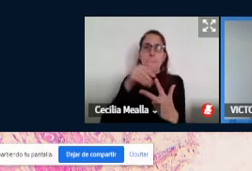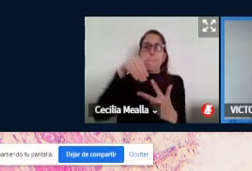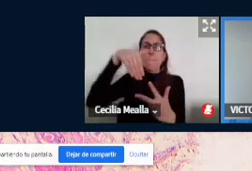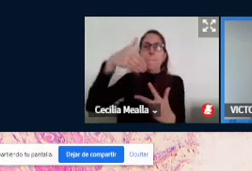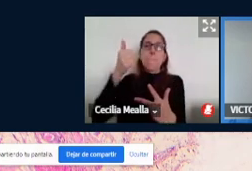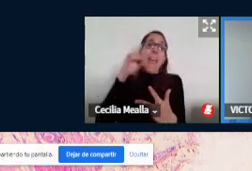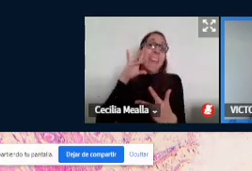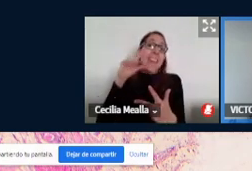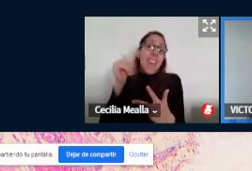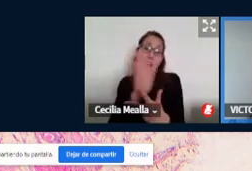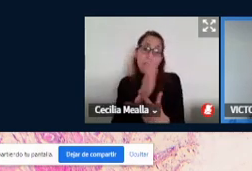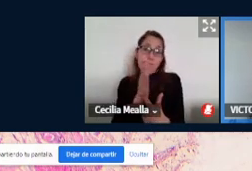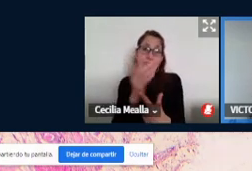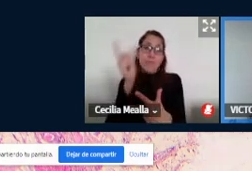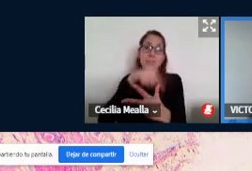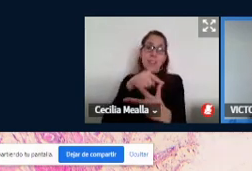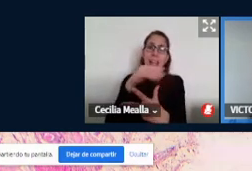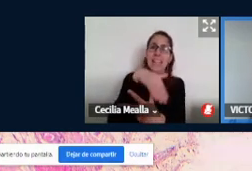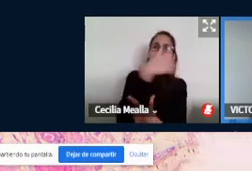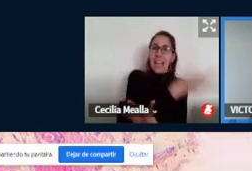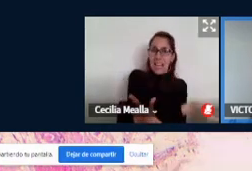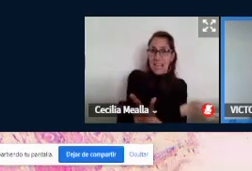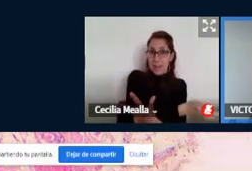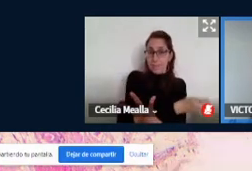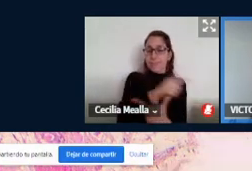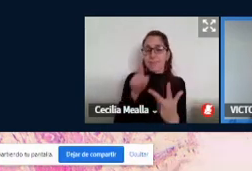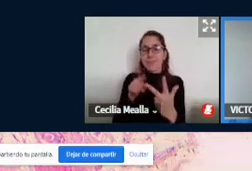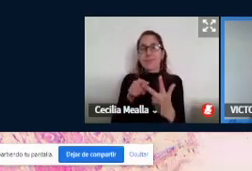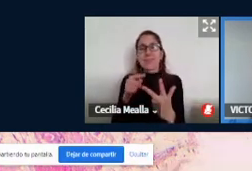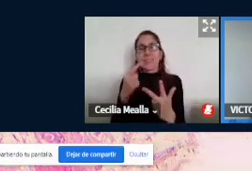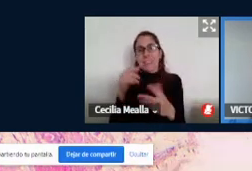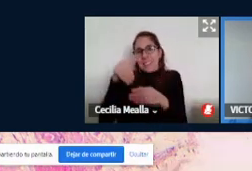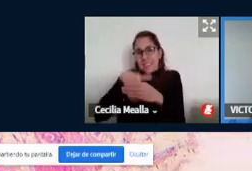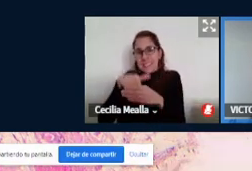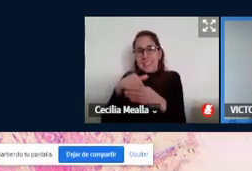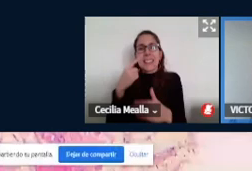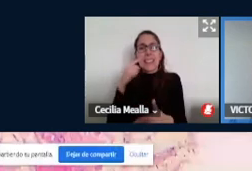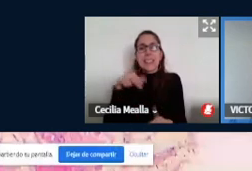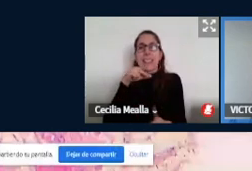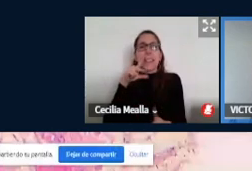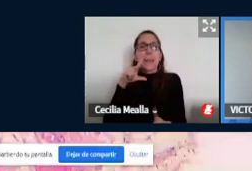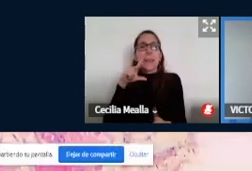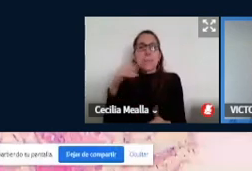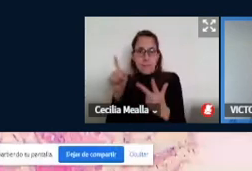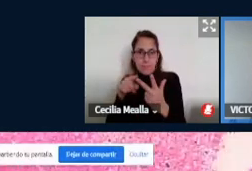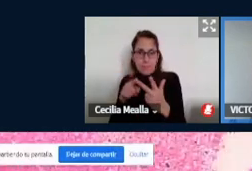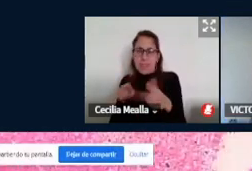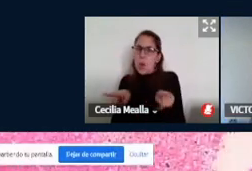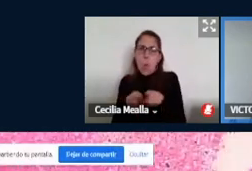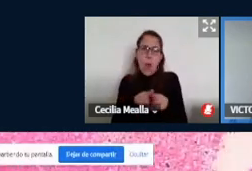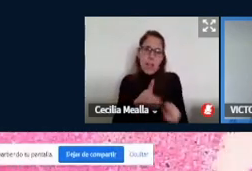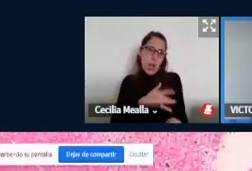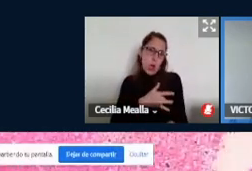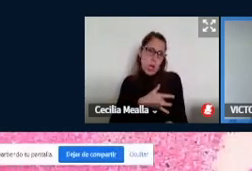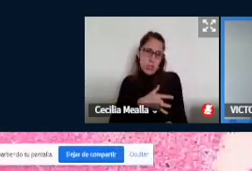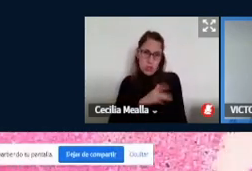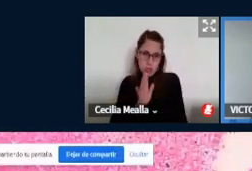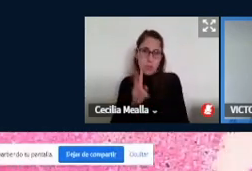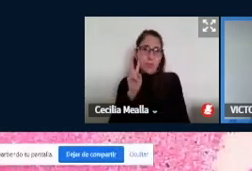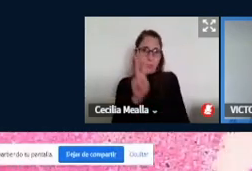¿Sí? La íntima, esta vamos a tener igual que en el corazón, el endotelio ahora lo vamos a ver.